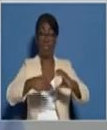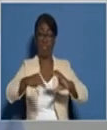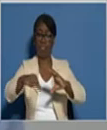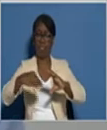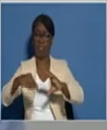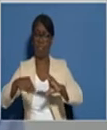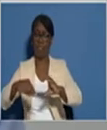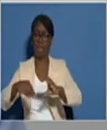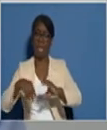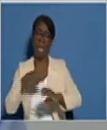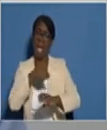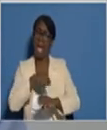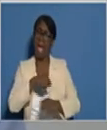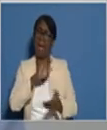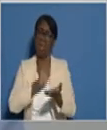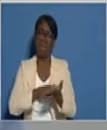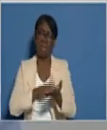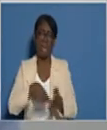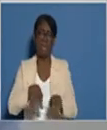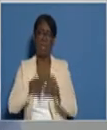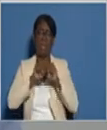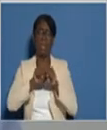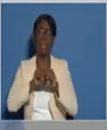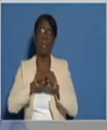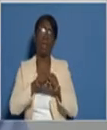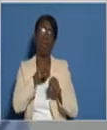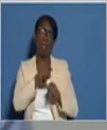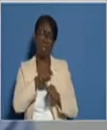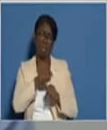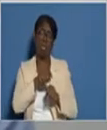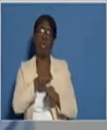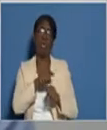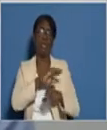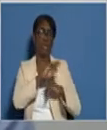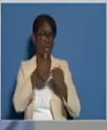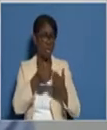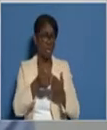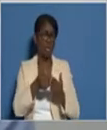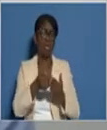una responsabilidad por la lealtad de sus trabajadores.